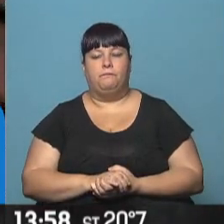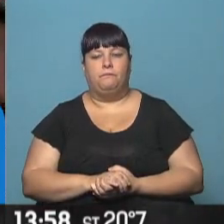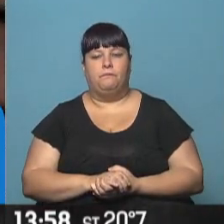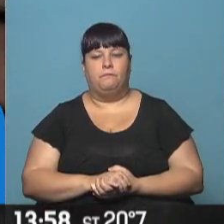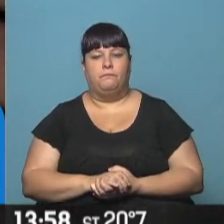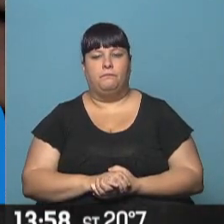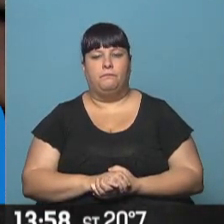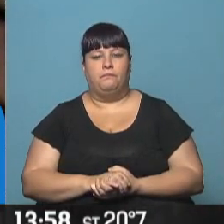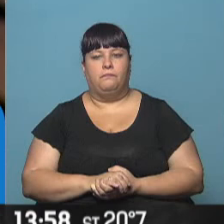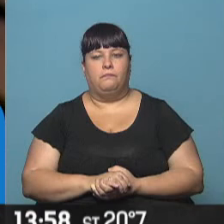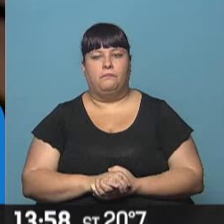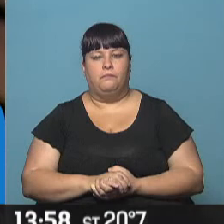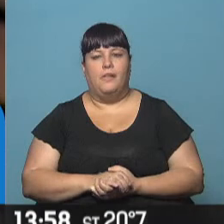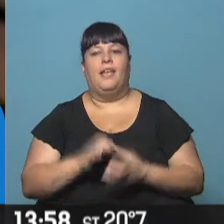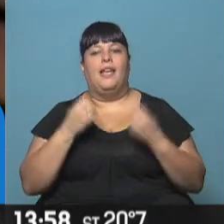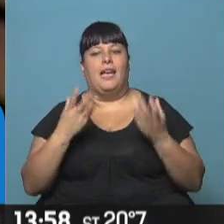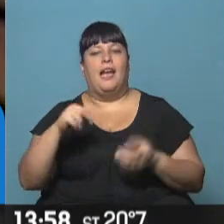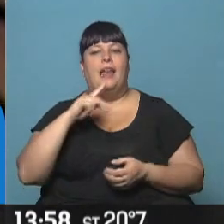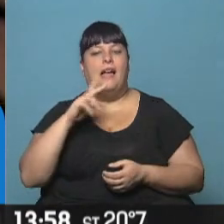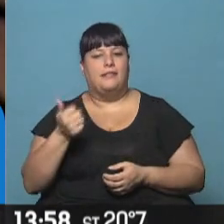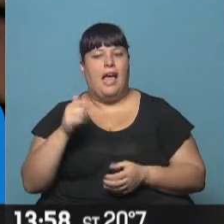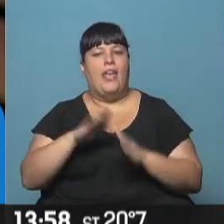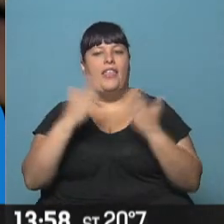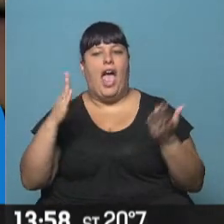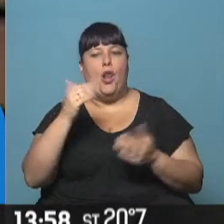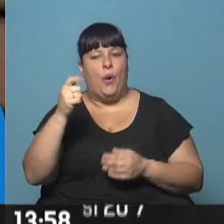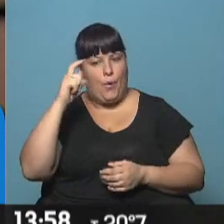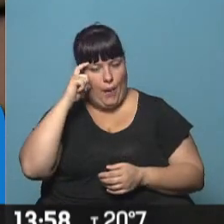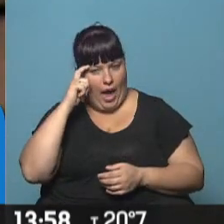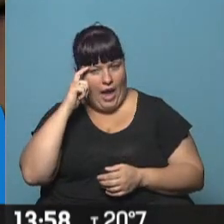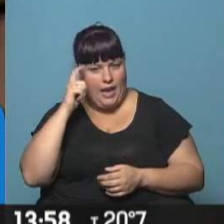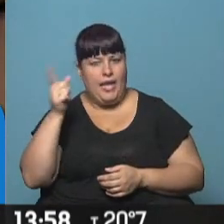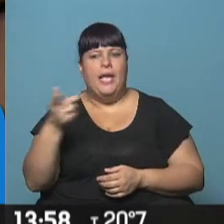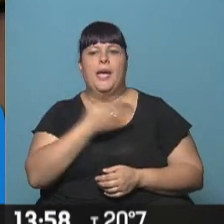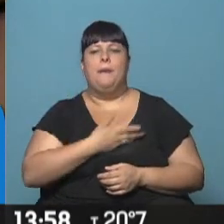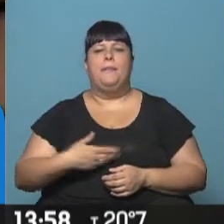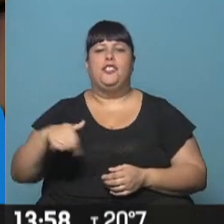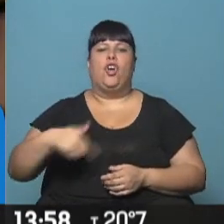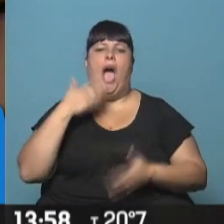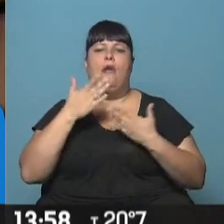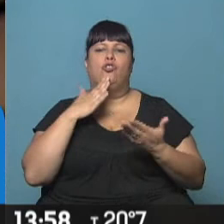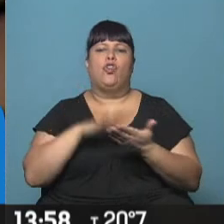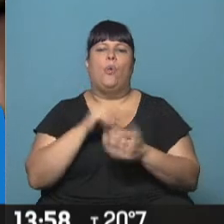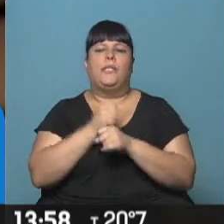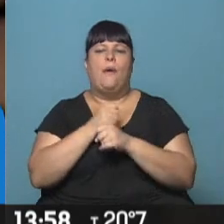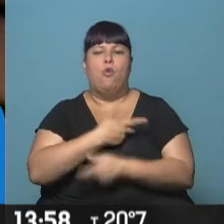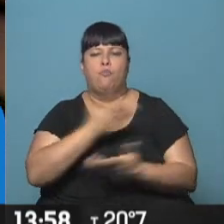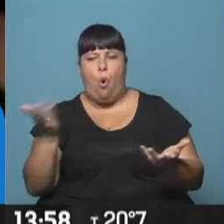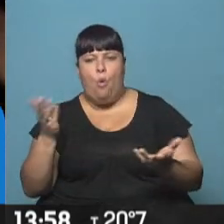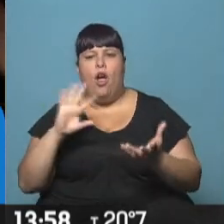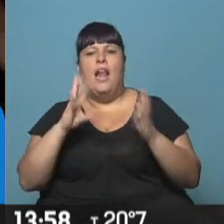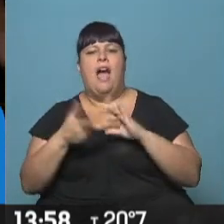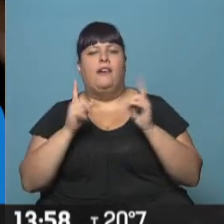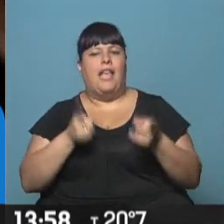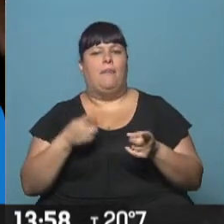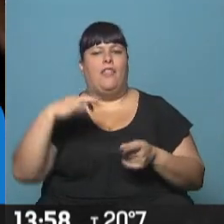No, pero estaba. Sí, ¿qué tal? Natalia Bacareza, de Diario BAE. El presidente hoy habló de empleo público y del nivel